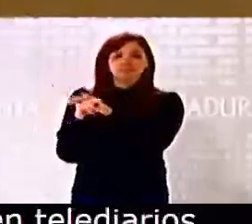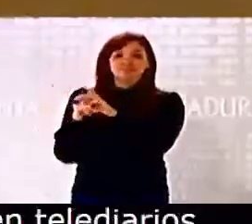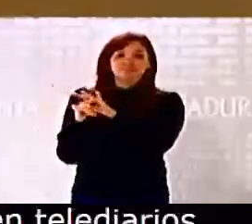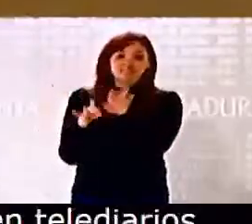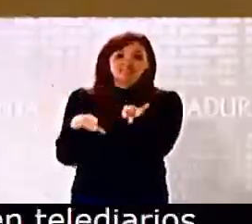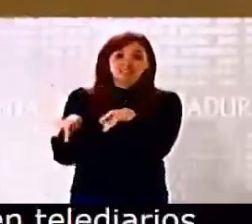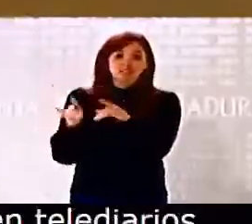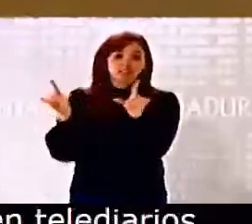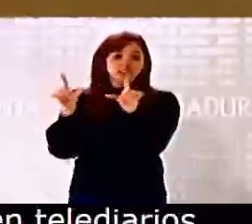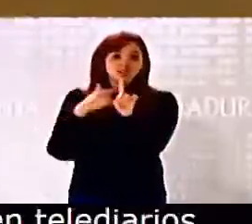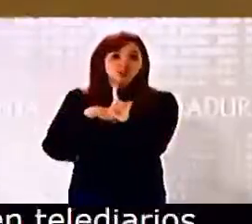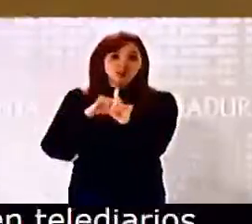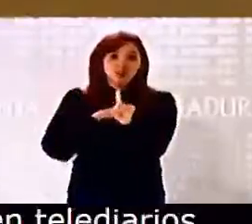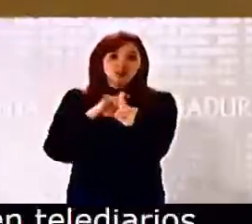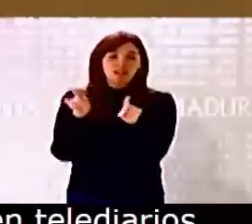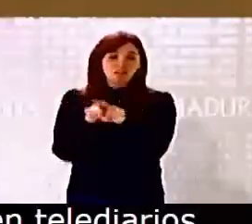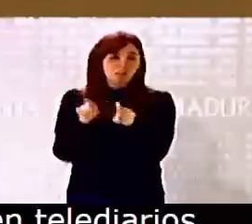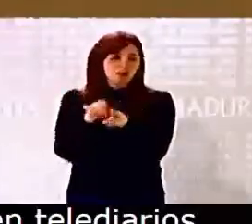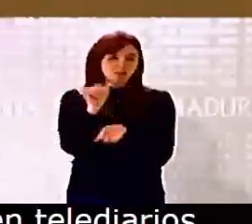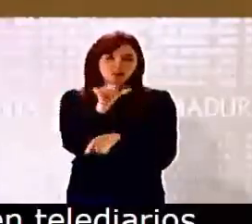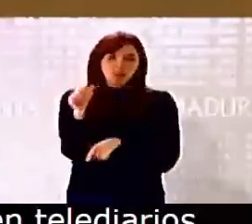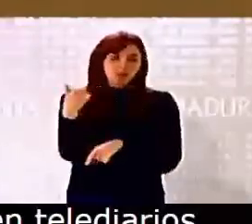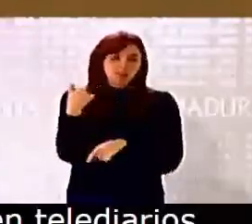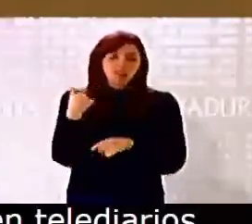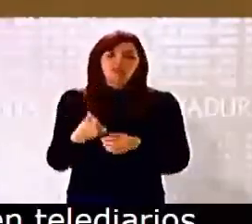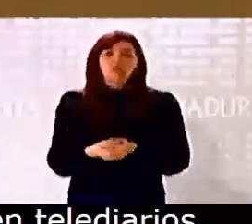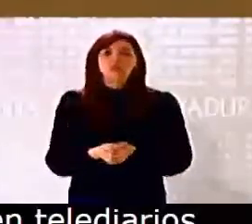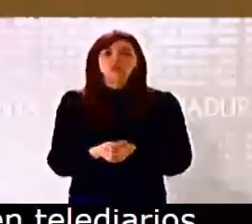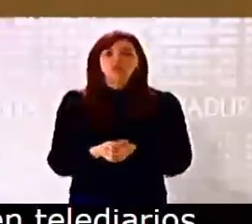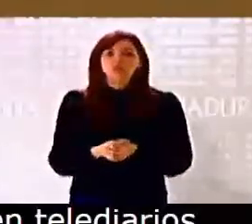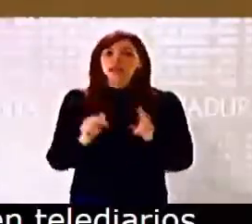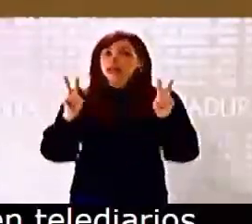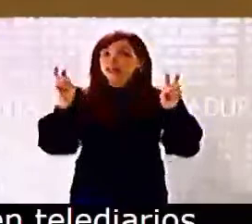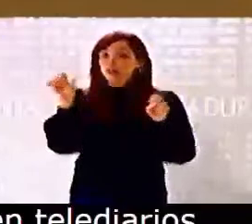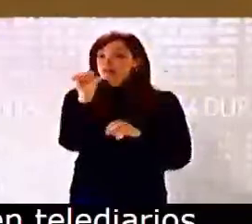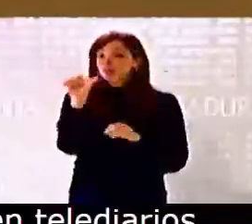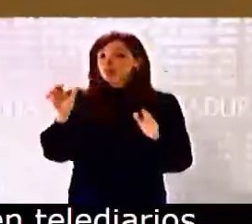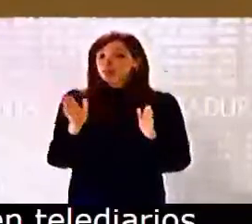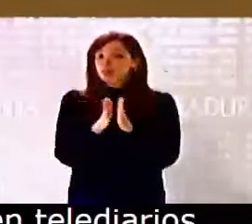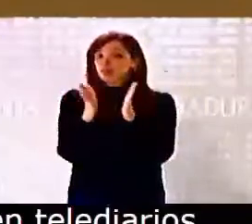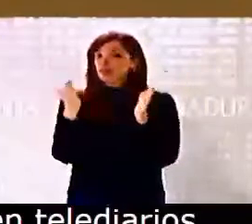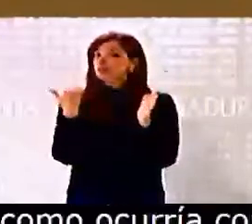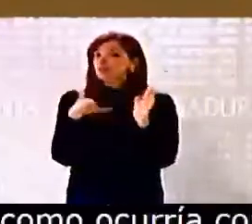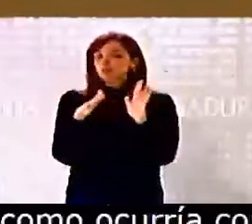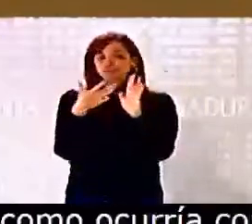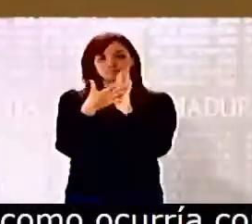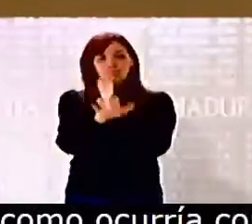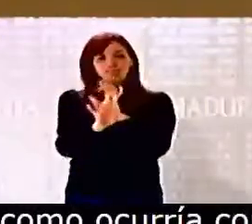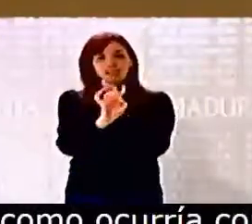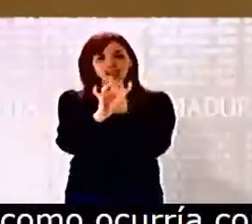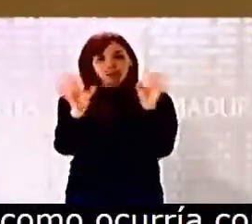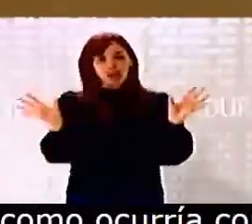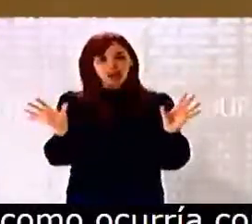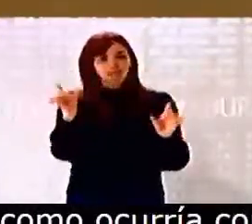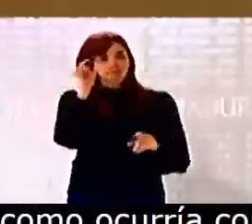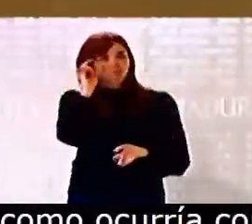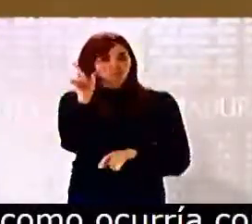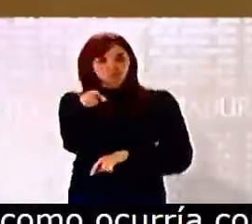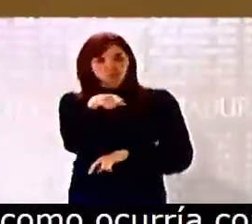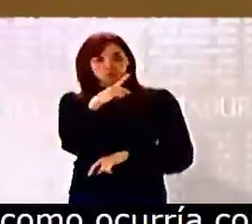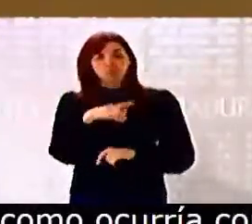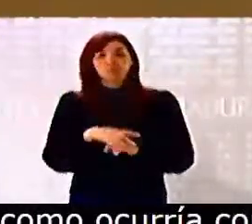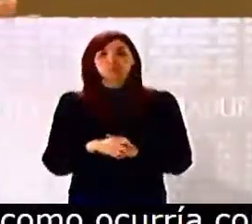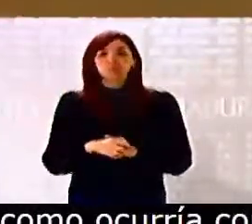con Televisión Española la semana pasada. La cuestión de Semana Santa ya quedó clara por parte del vicepresidente segundo y el